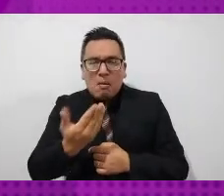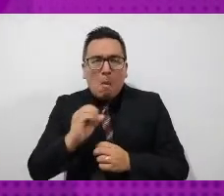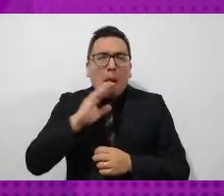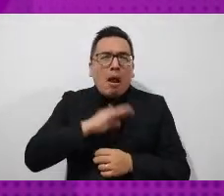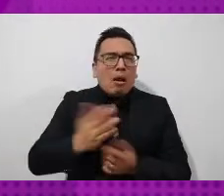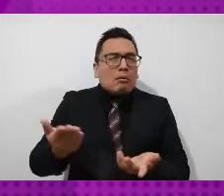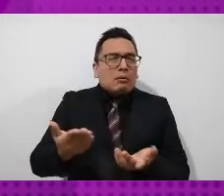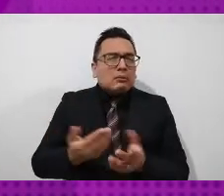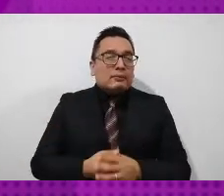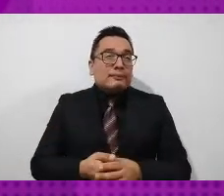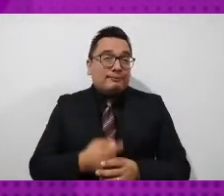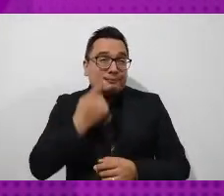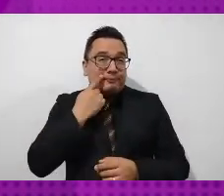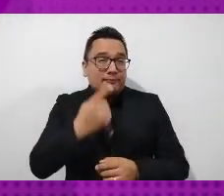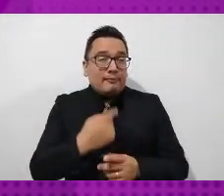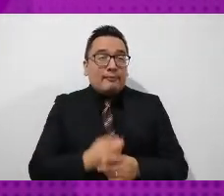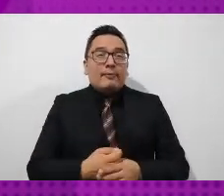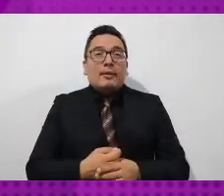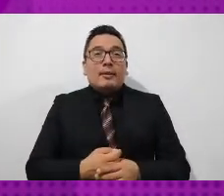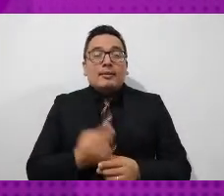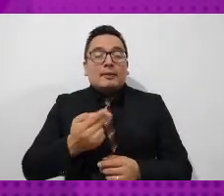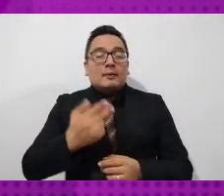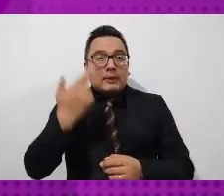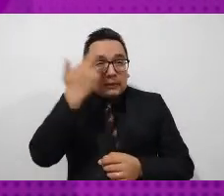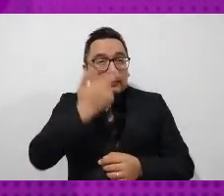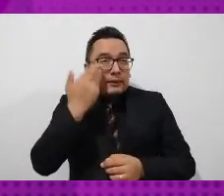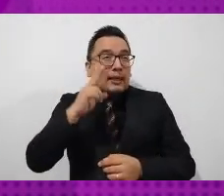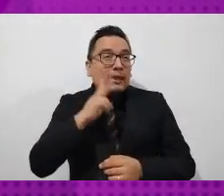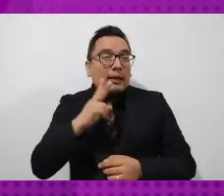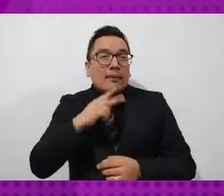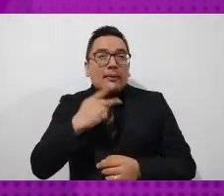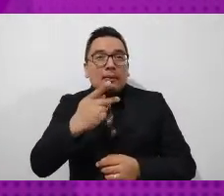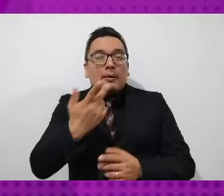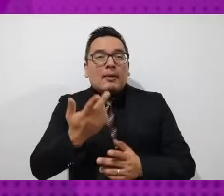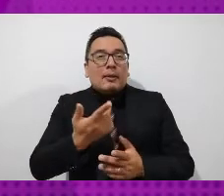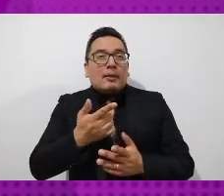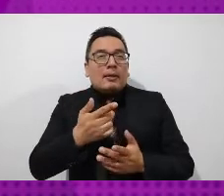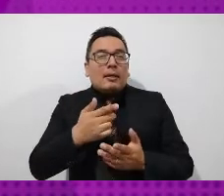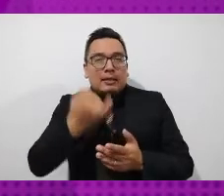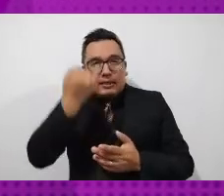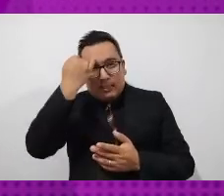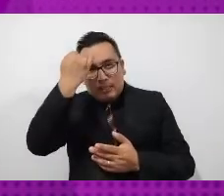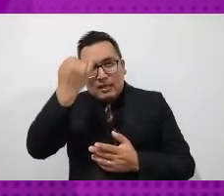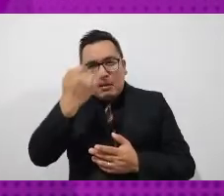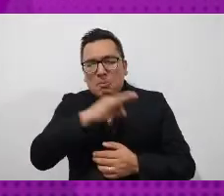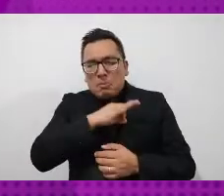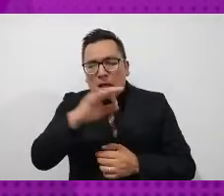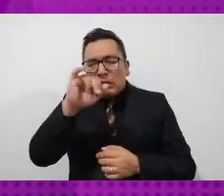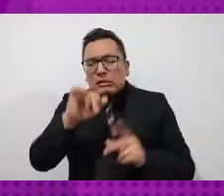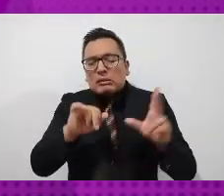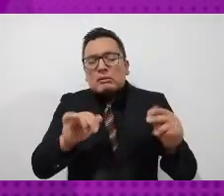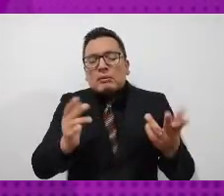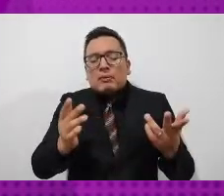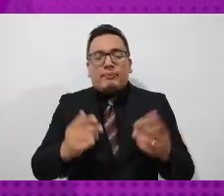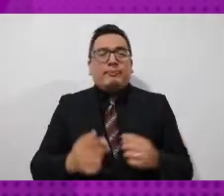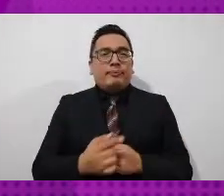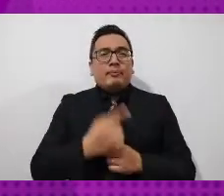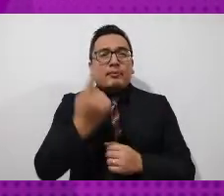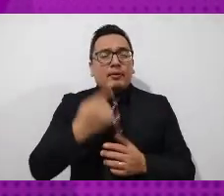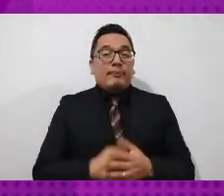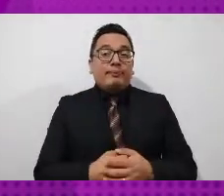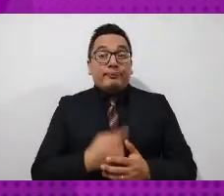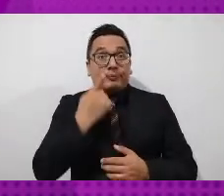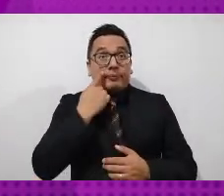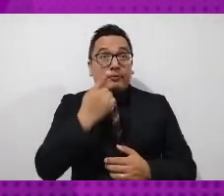decir, deberá determinarse si es procedente o no. ¿Por qué? Y lo voy a poner así.